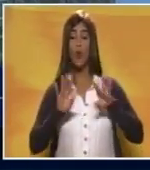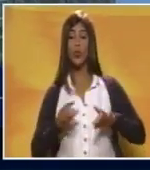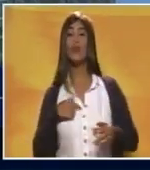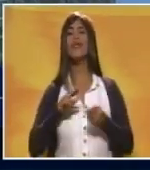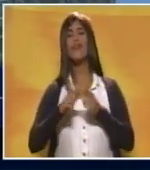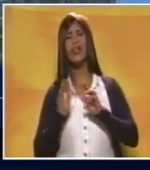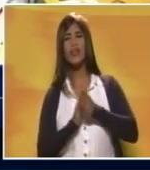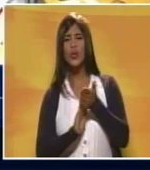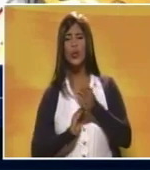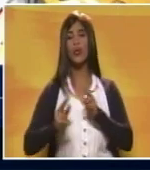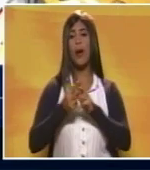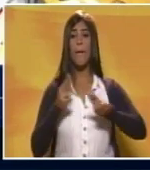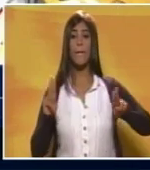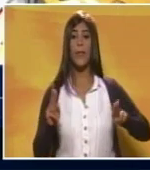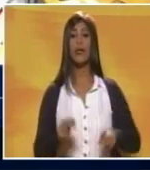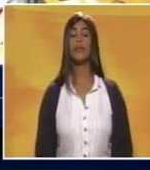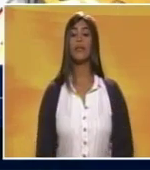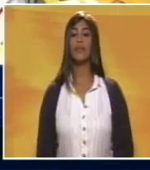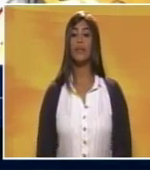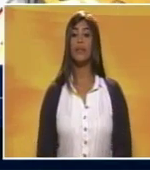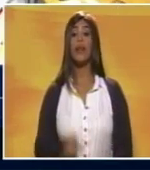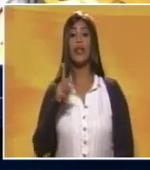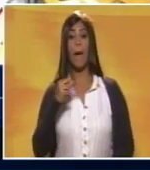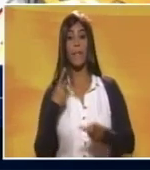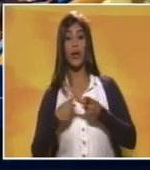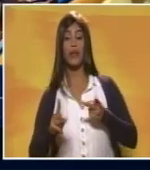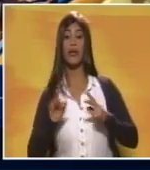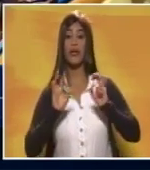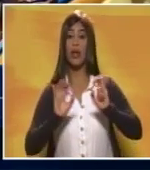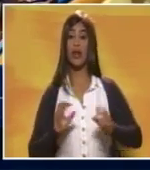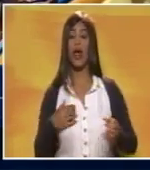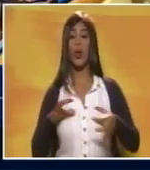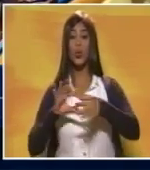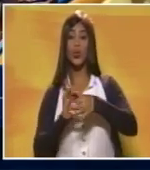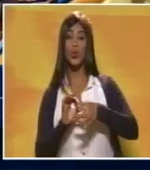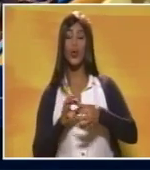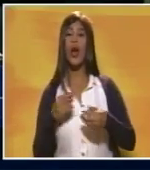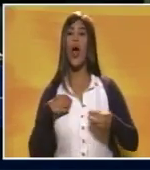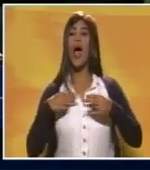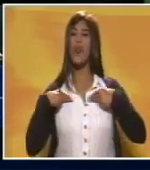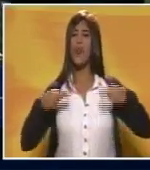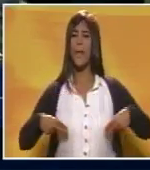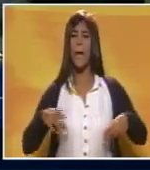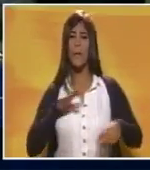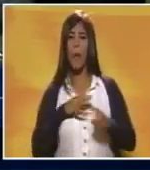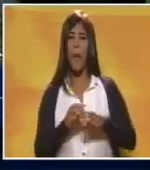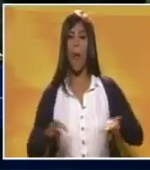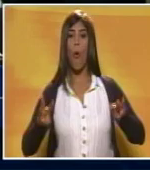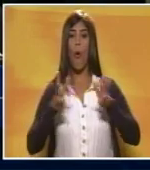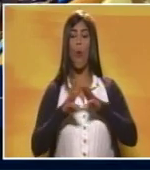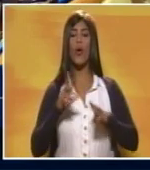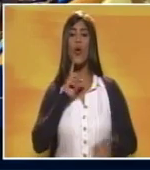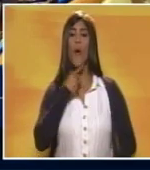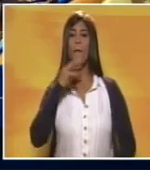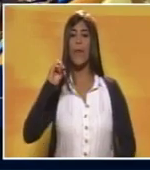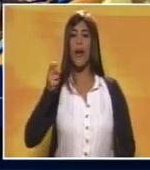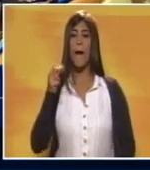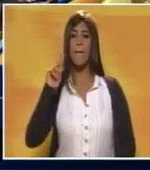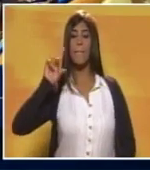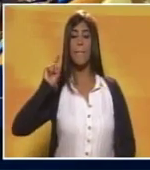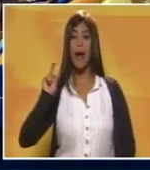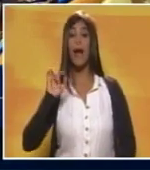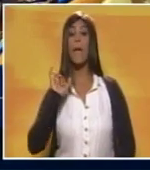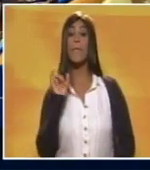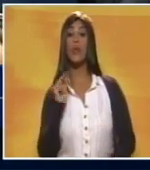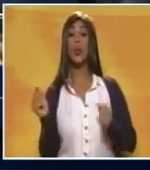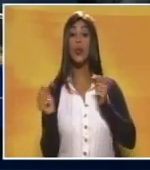Paz, Rosemary DiCarlo, y el secretario general adjunto de Asuntos Humanitarios de la ONU, Mark Lowcock, para